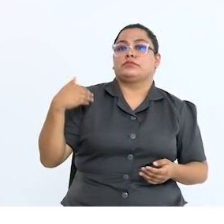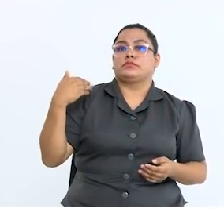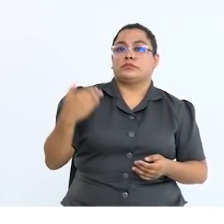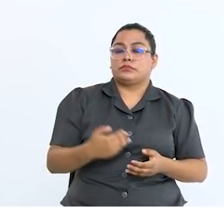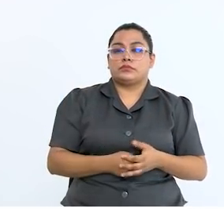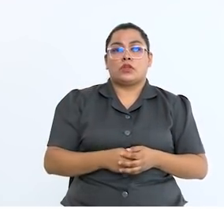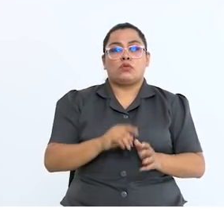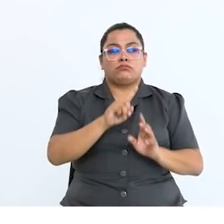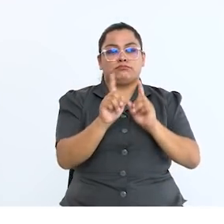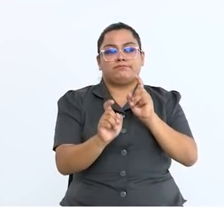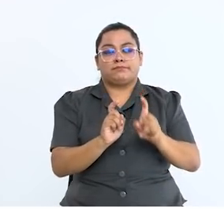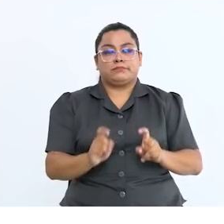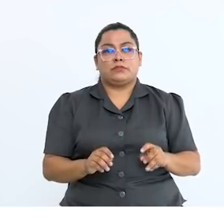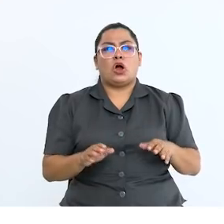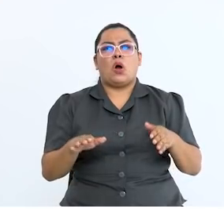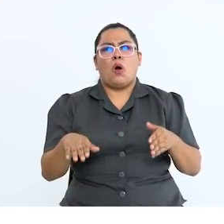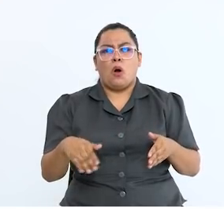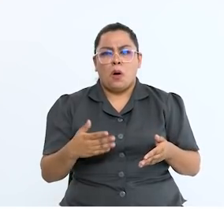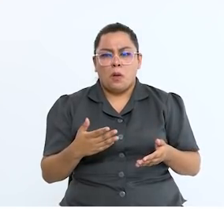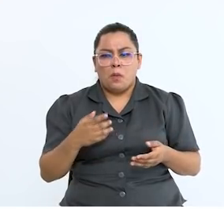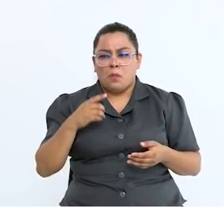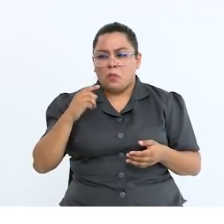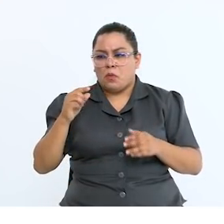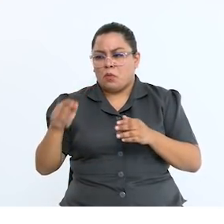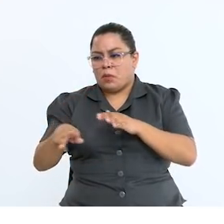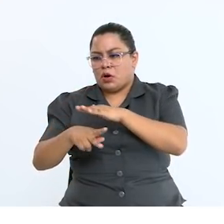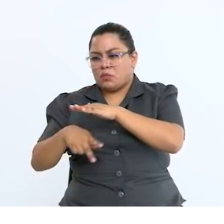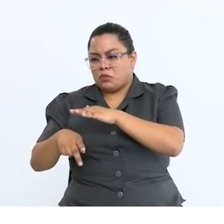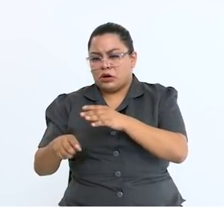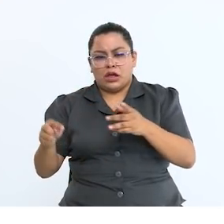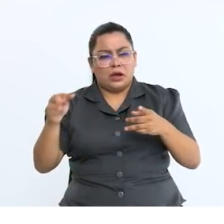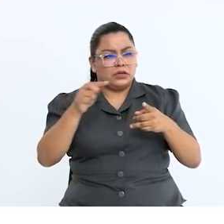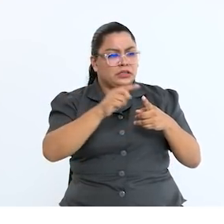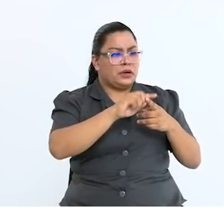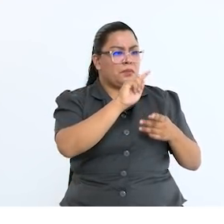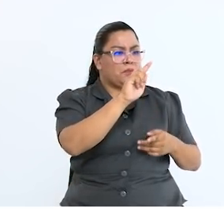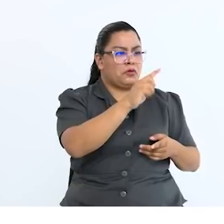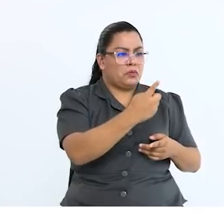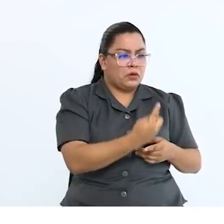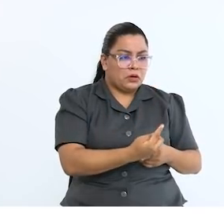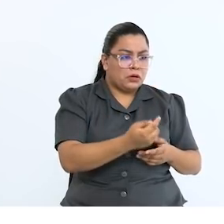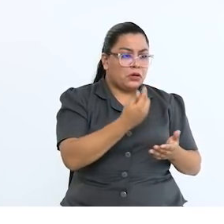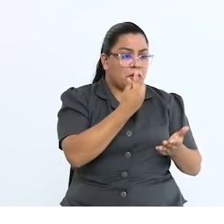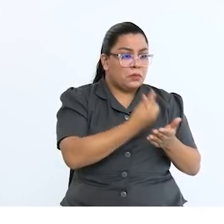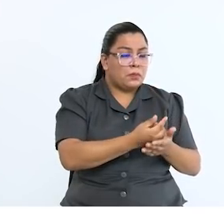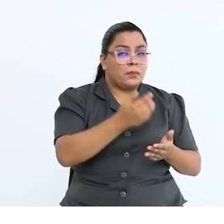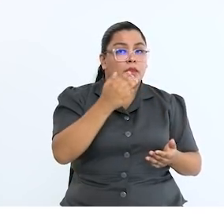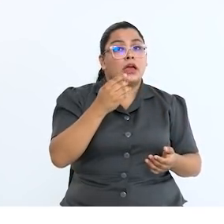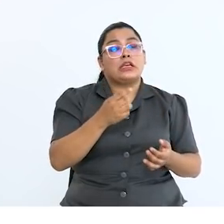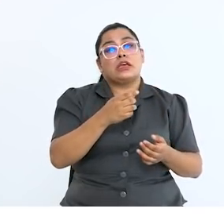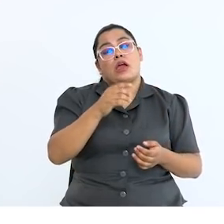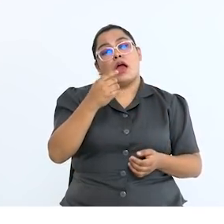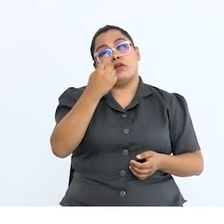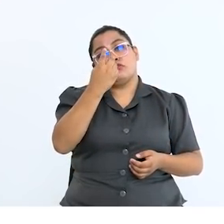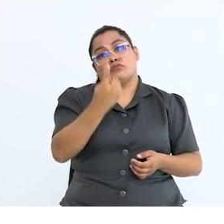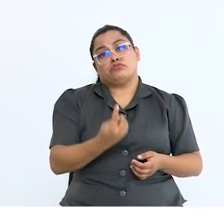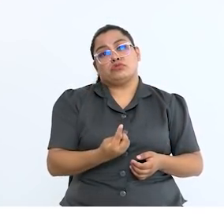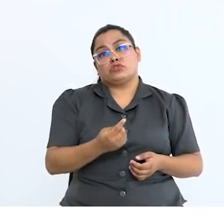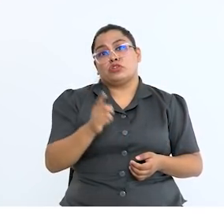año escolar, como diagnóstica de cómo se reciben a los niños y niñas que vienen de la parvularia y los que no la